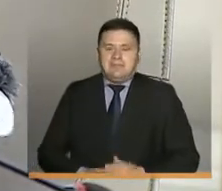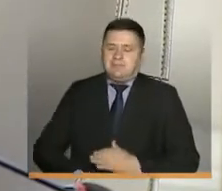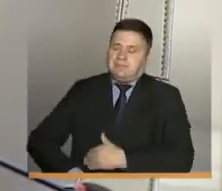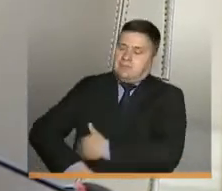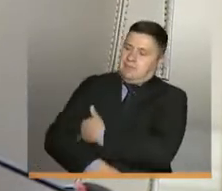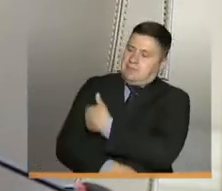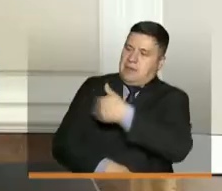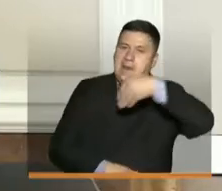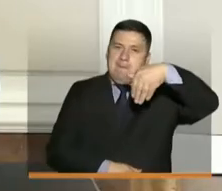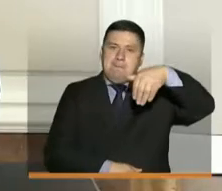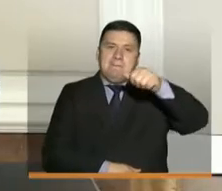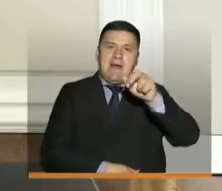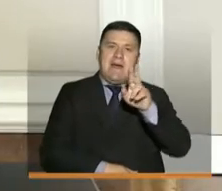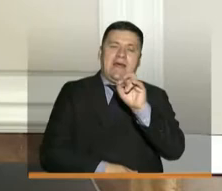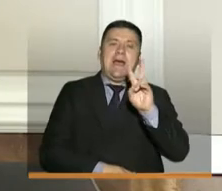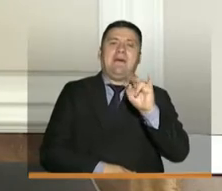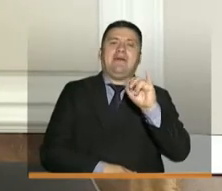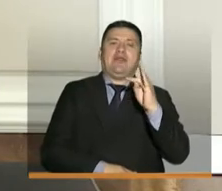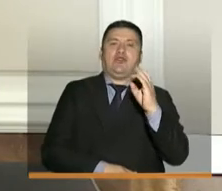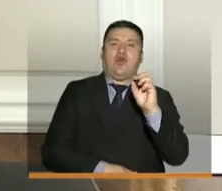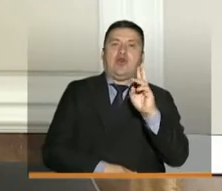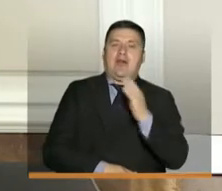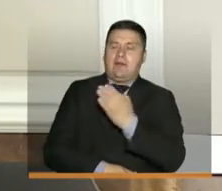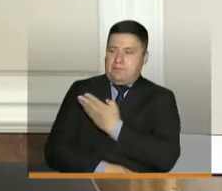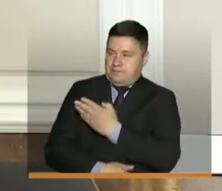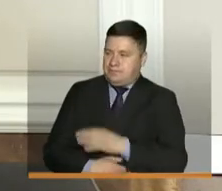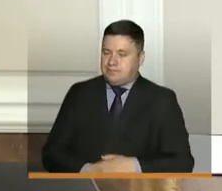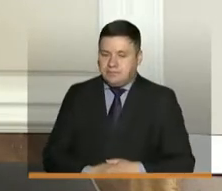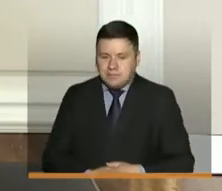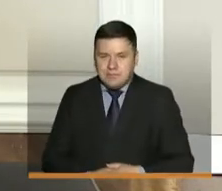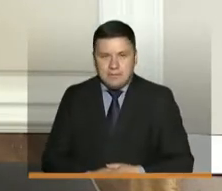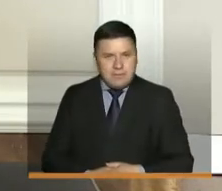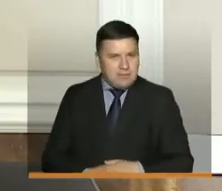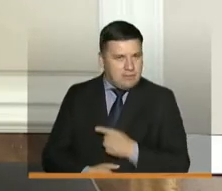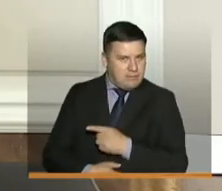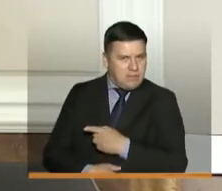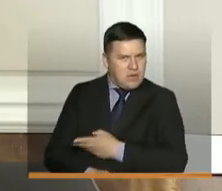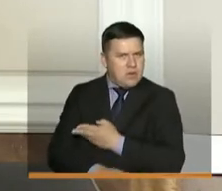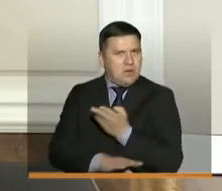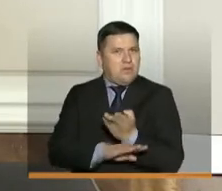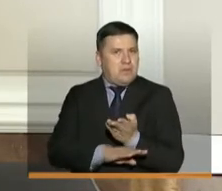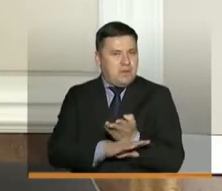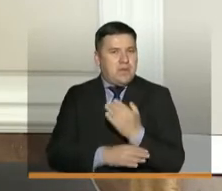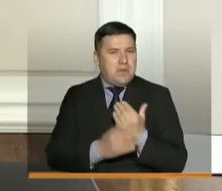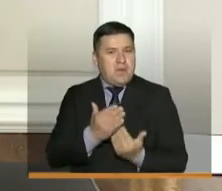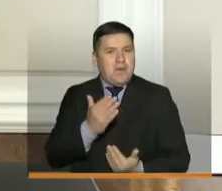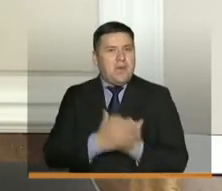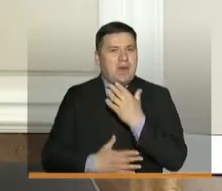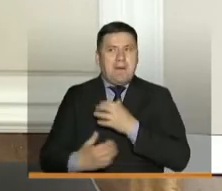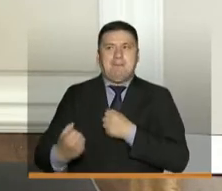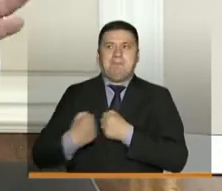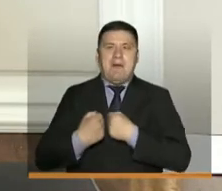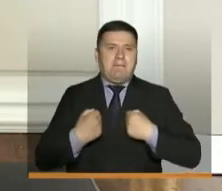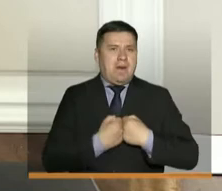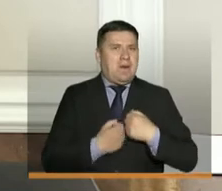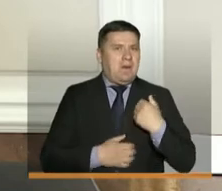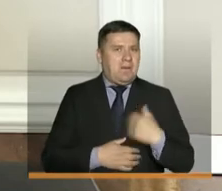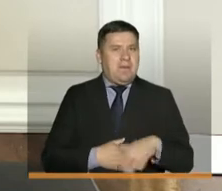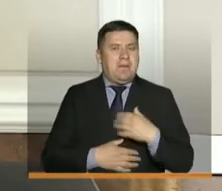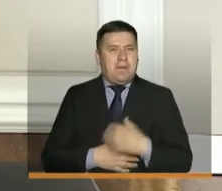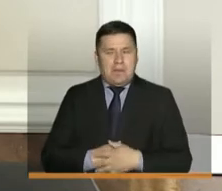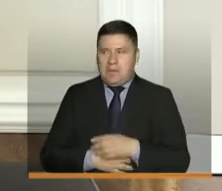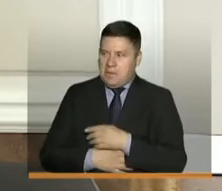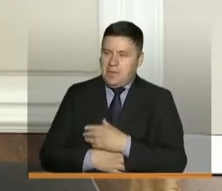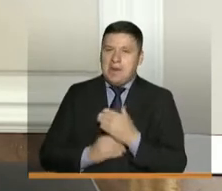Ministra María Victoria, usted estaba ahora planteando esa nueva alianza. Vimos cómo